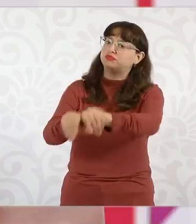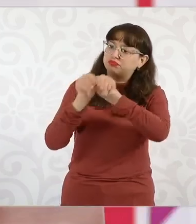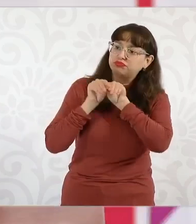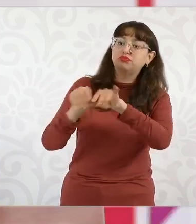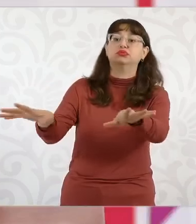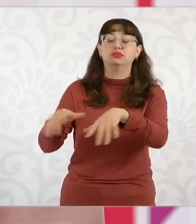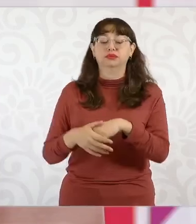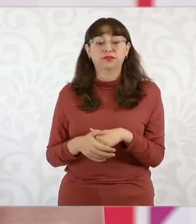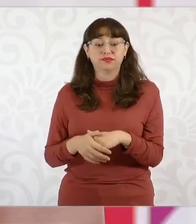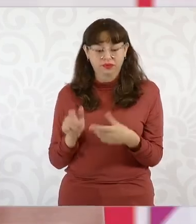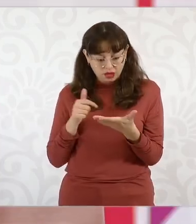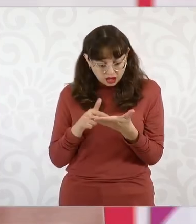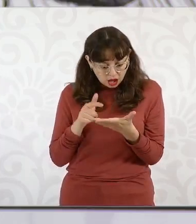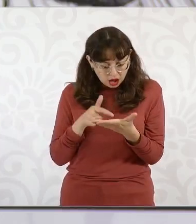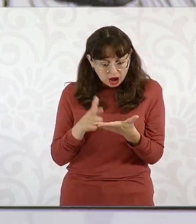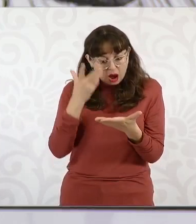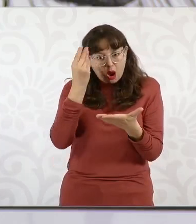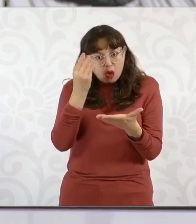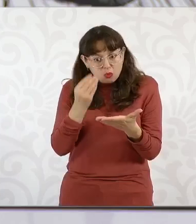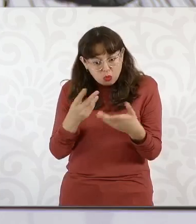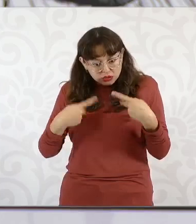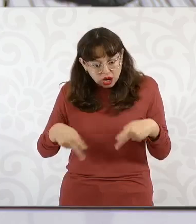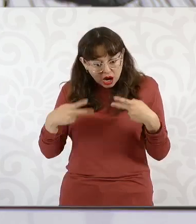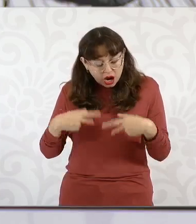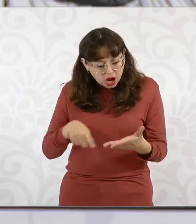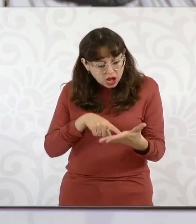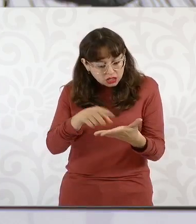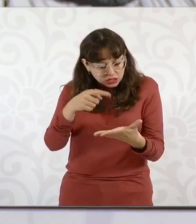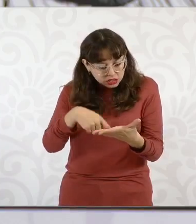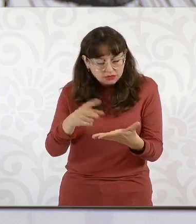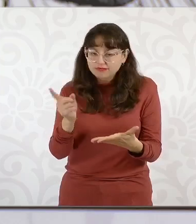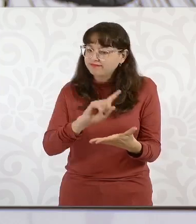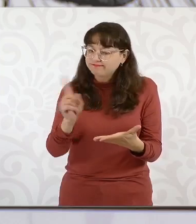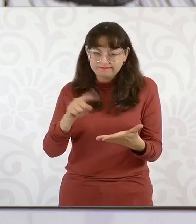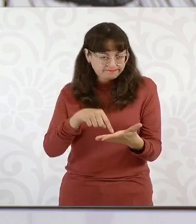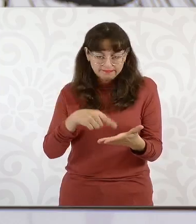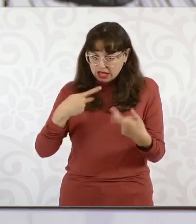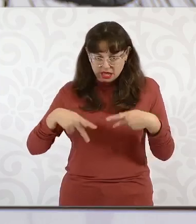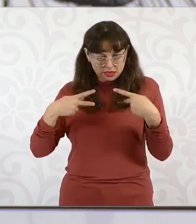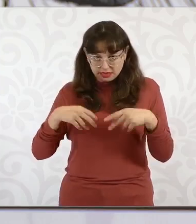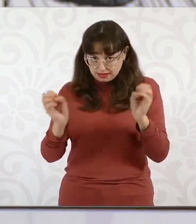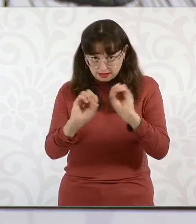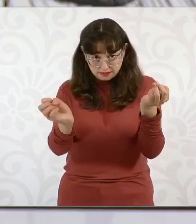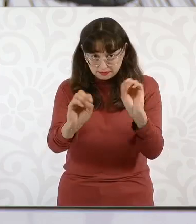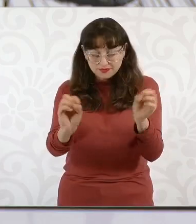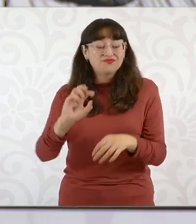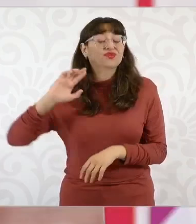como si lo que ocurriera en las redes sociales realmente fuera lo que pensaran las personas, pero no,